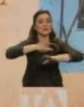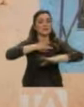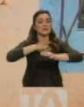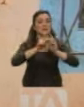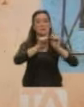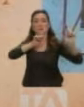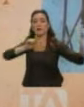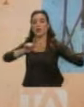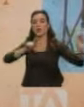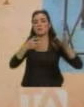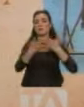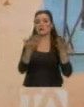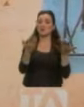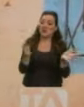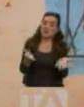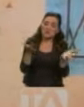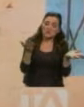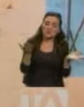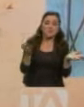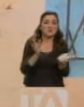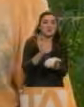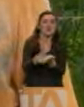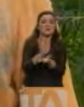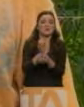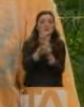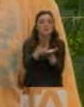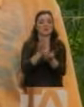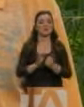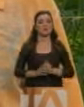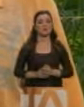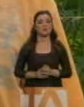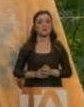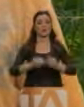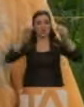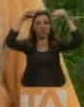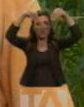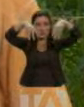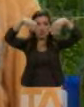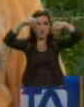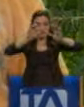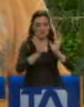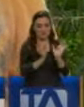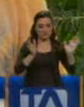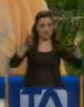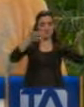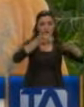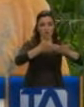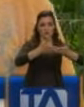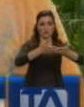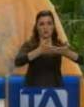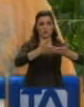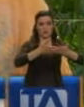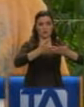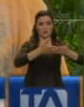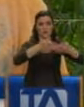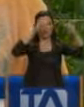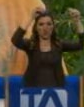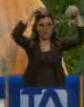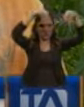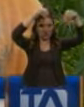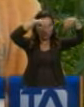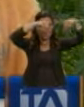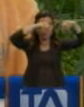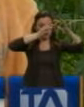mejor y al menos con el ánimo de dar su testimonio. Llovía y tenía unos tanquecitos así como tengo aquí y ese agüita que caía de